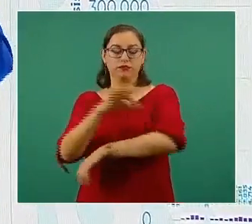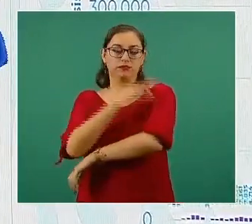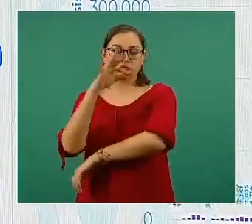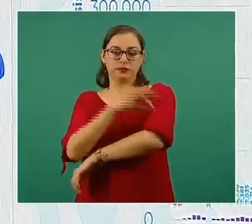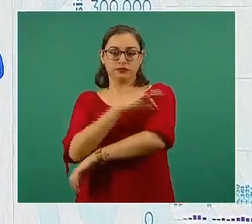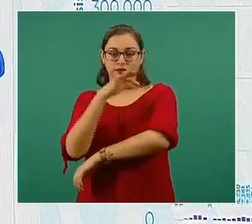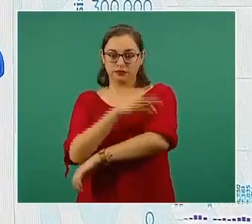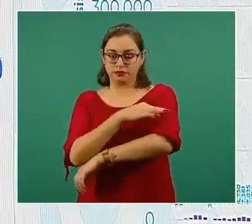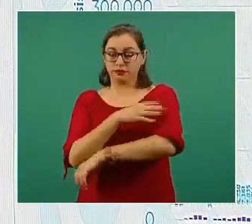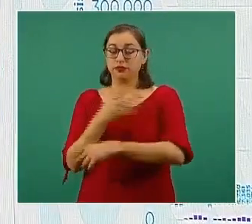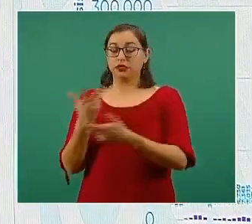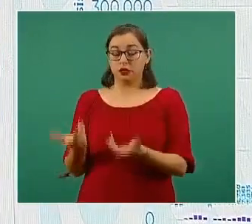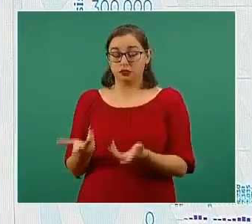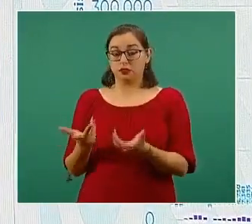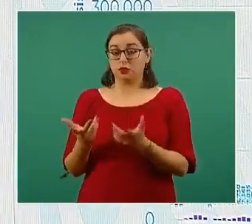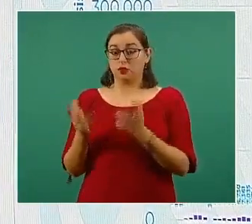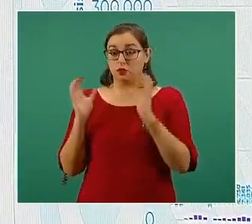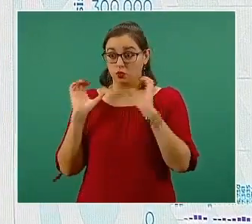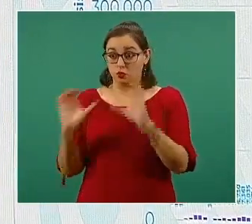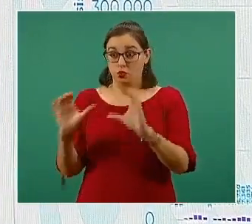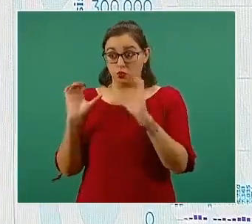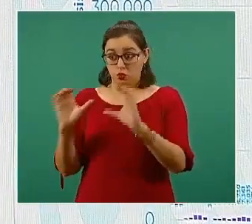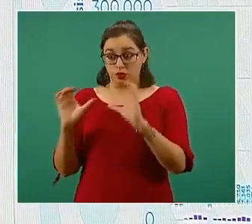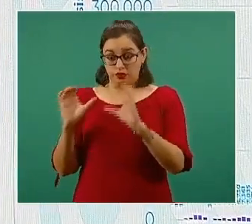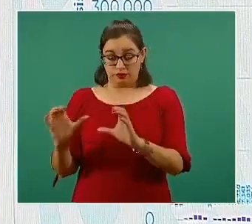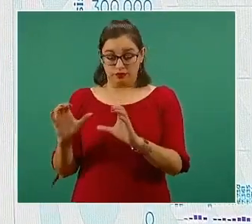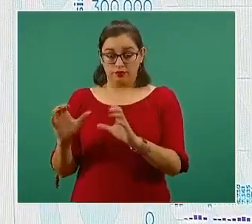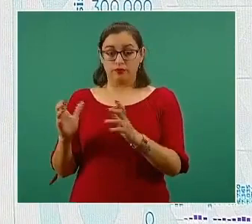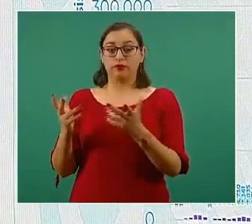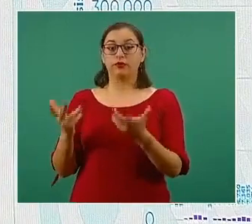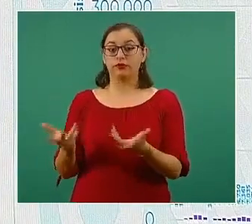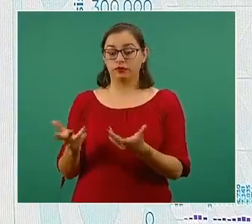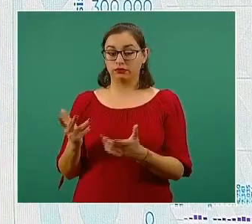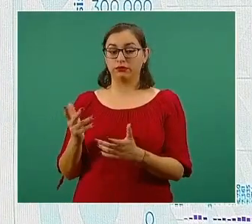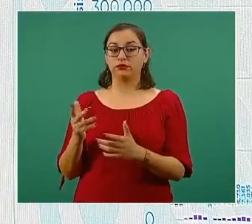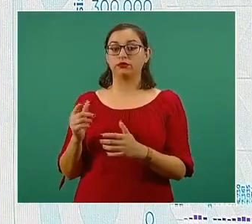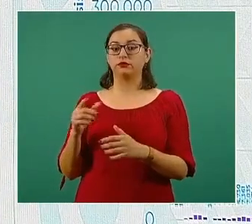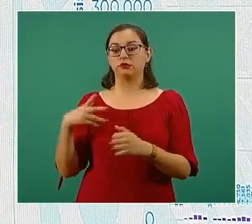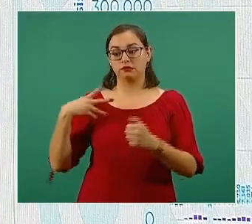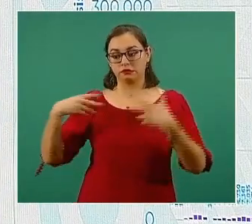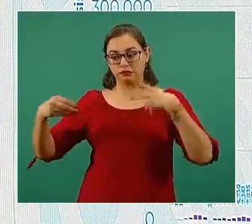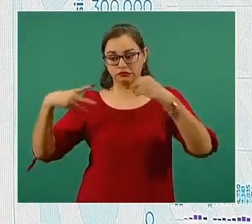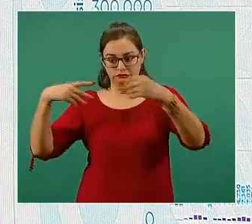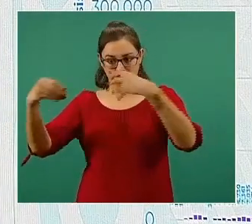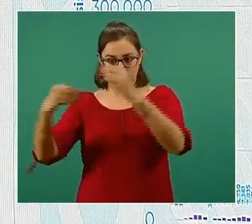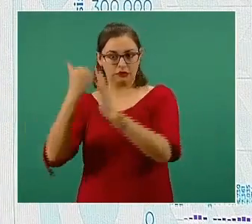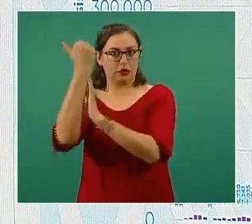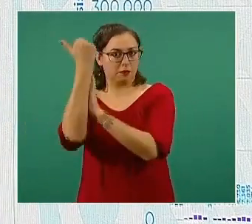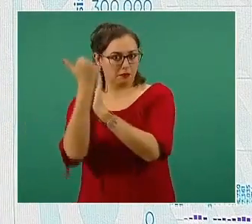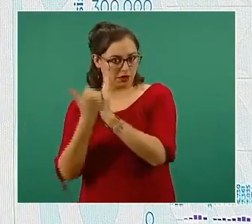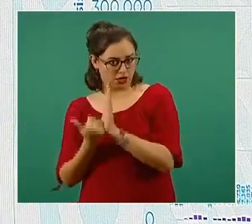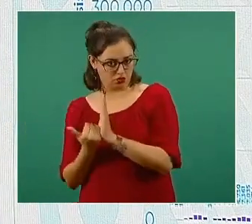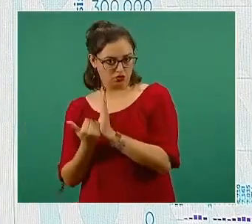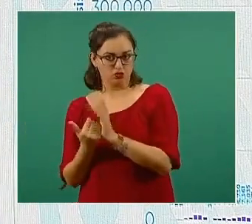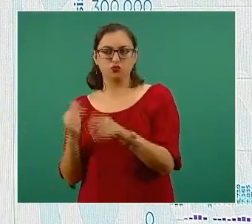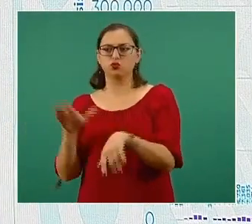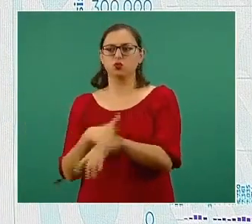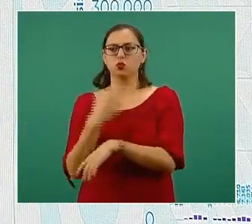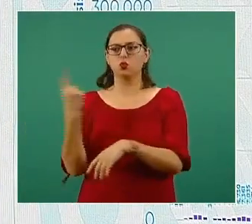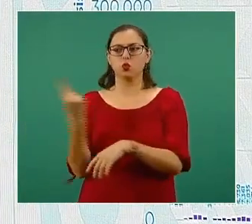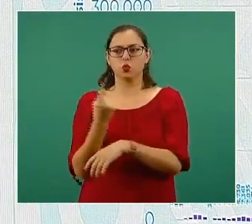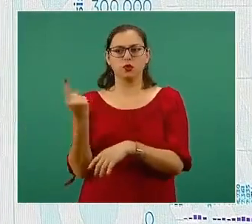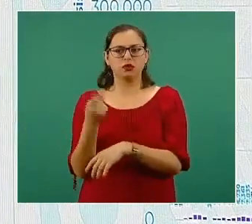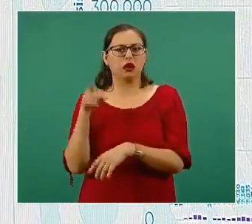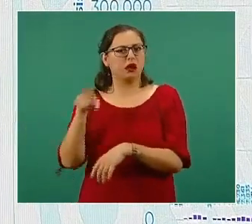de bajo riesgo, porque la apertura de las escuelas a su vez se puede dar en una situación en la que se está en